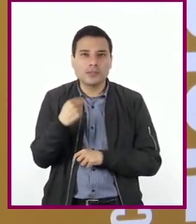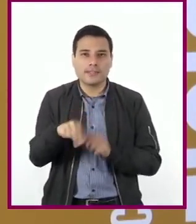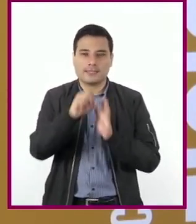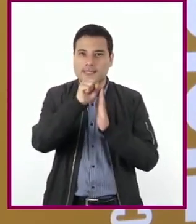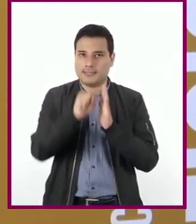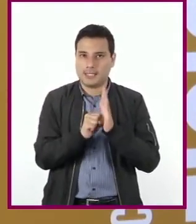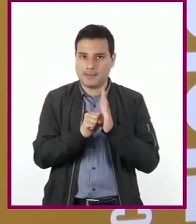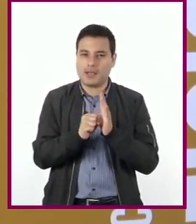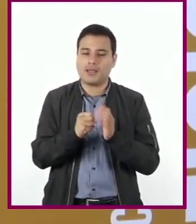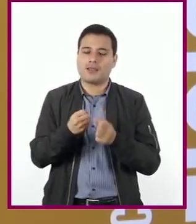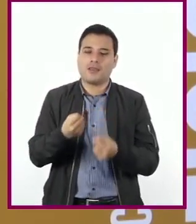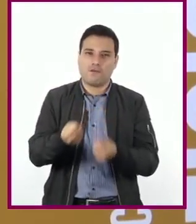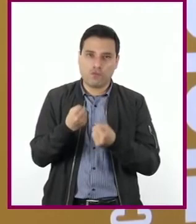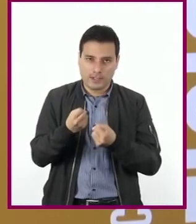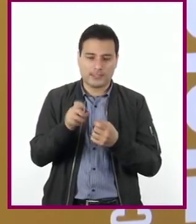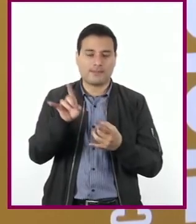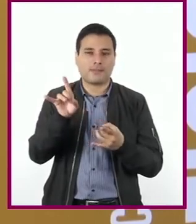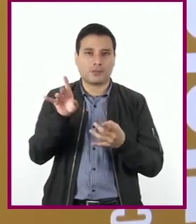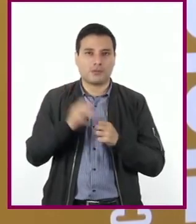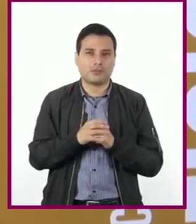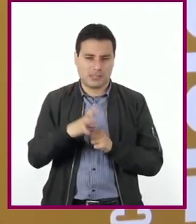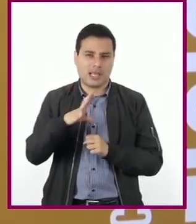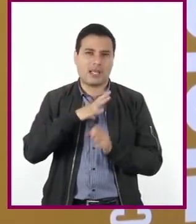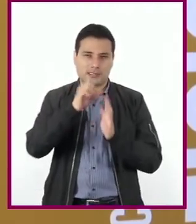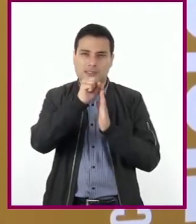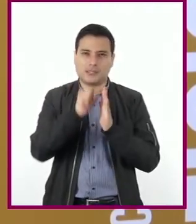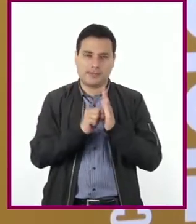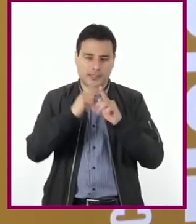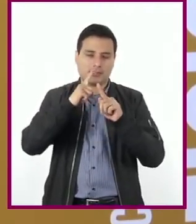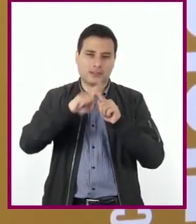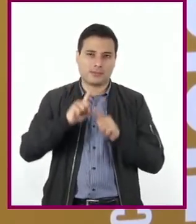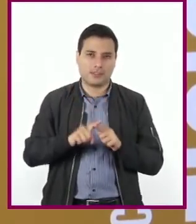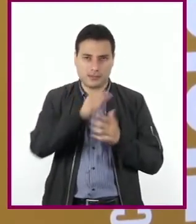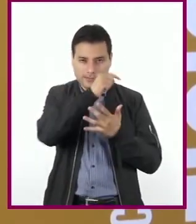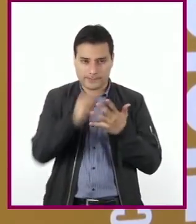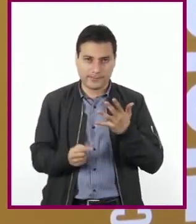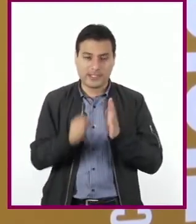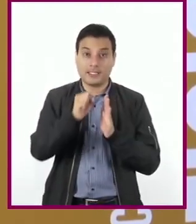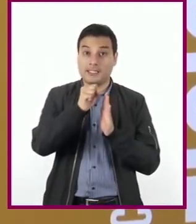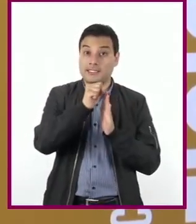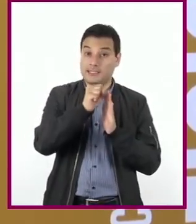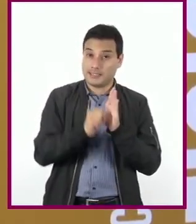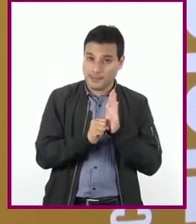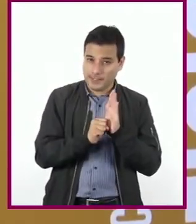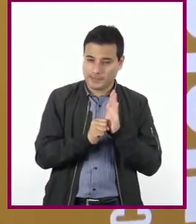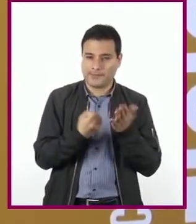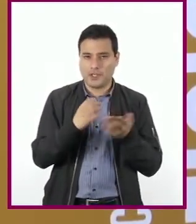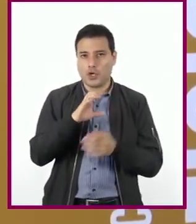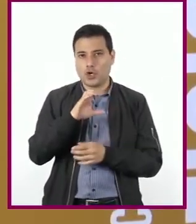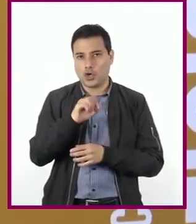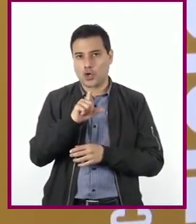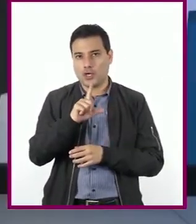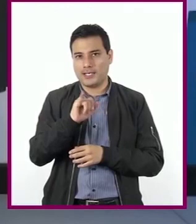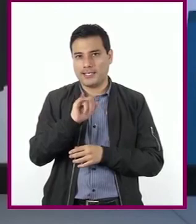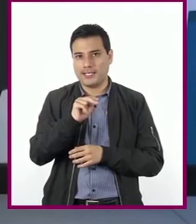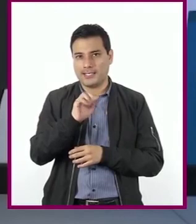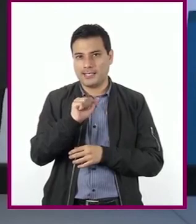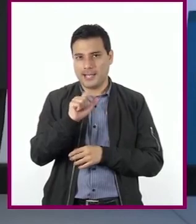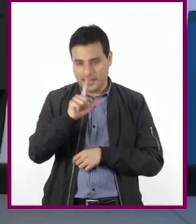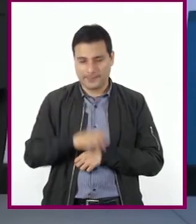vectoriales. Existen diferentes sistemas de fuerzas vectoriales. Sistemas de fuerzas colineales, sistema de